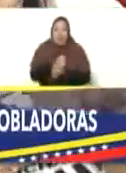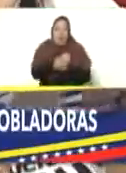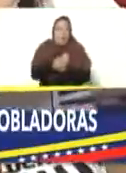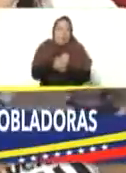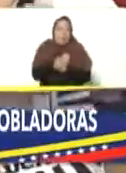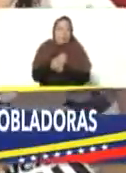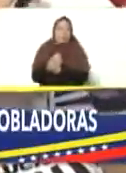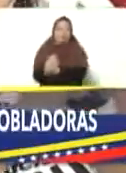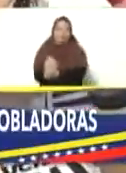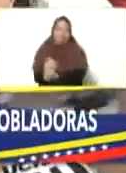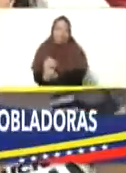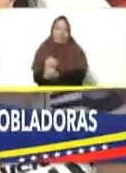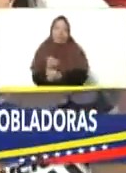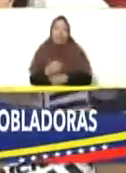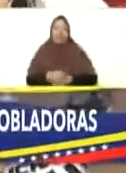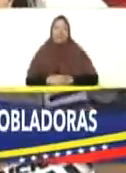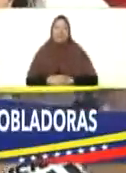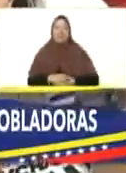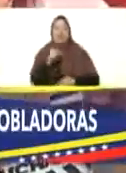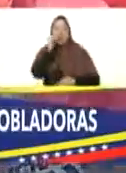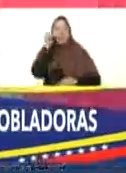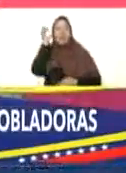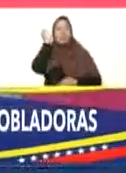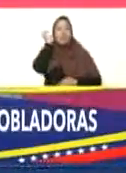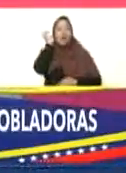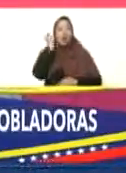y ama puig adora